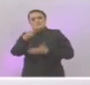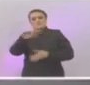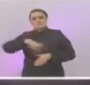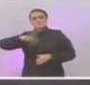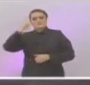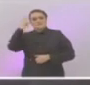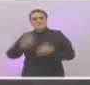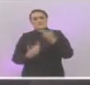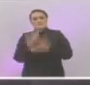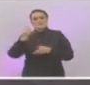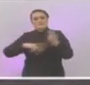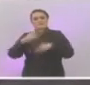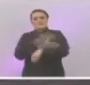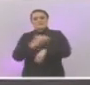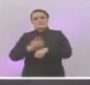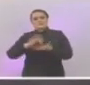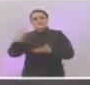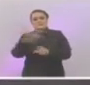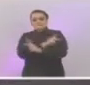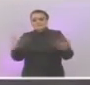esta mañana. Muchas gracias a todos.